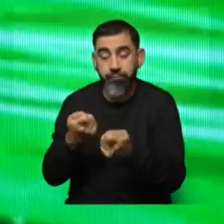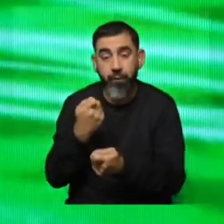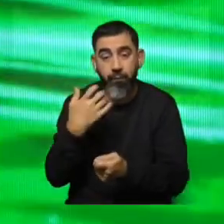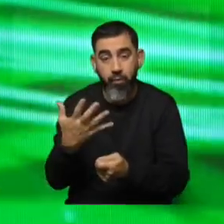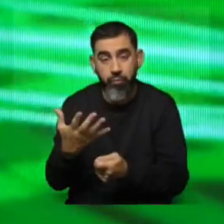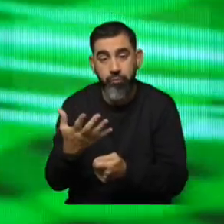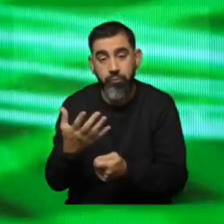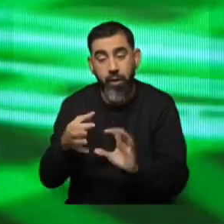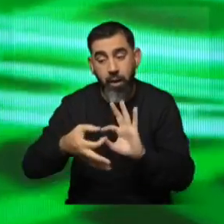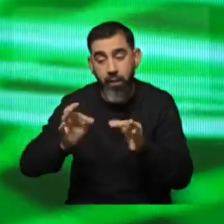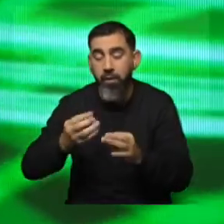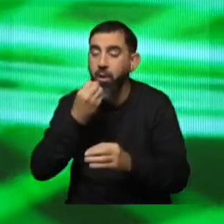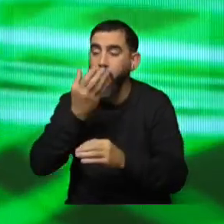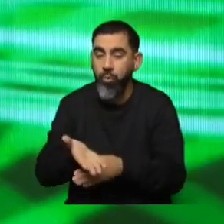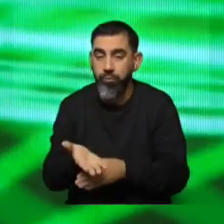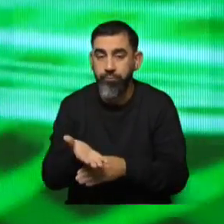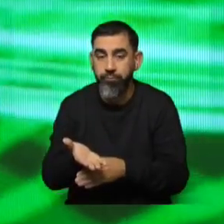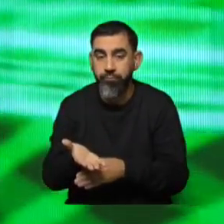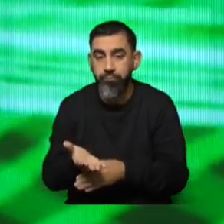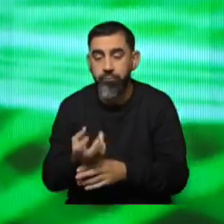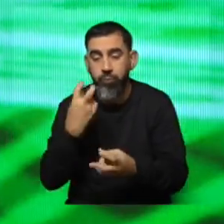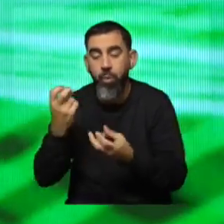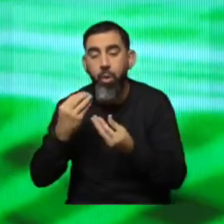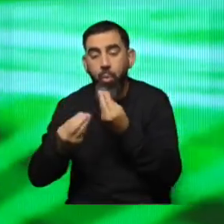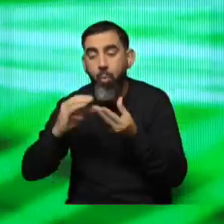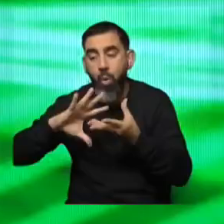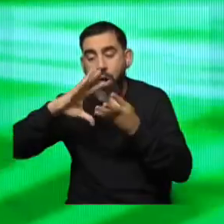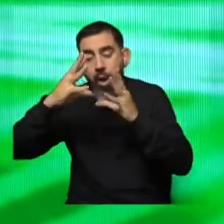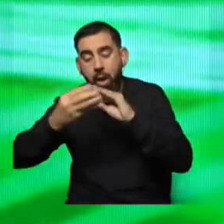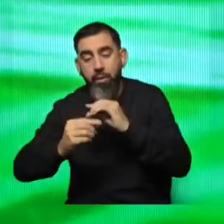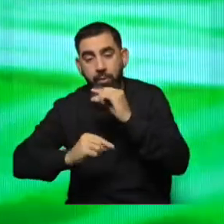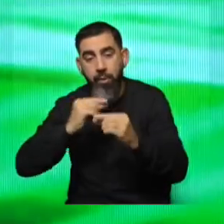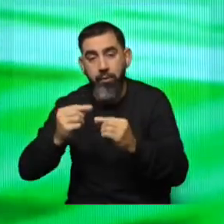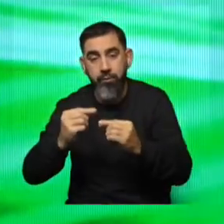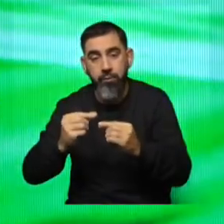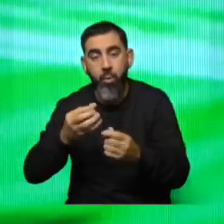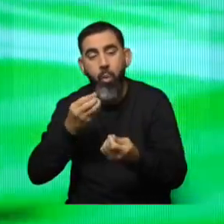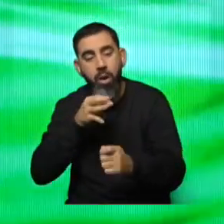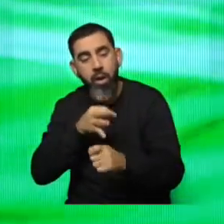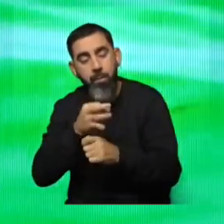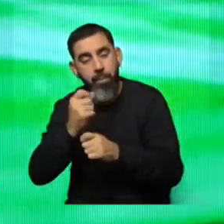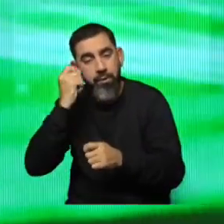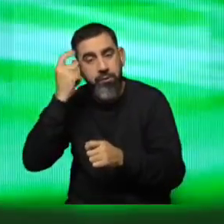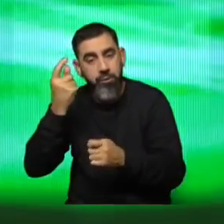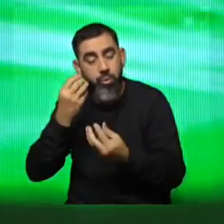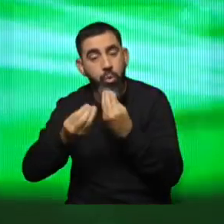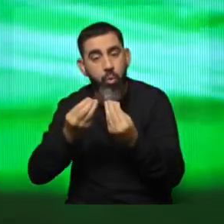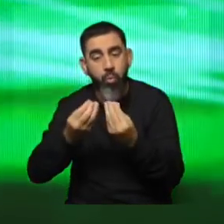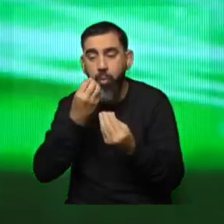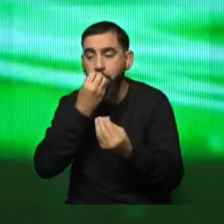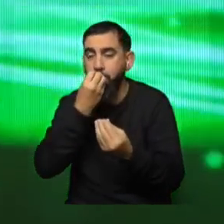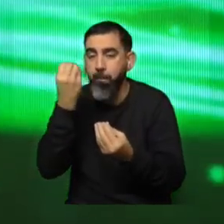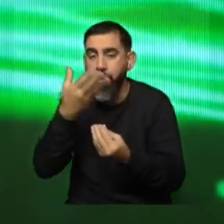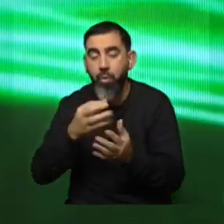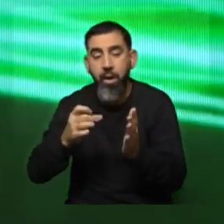a la cadena Bienvenido sea y hay que buscar cómo nos vamos adaptando qué capacitaciones Vamos haciendo cómo Tratamos de mejorar